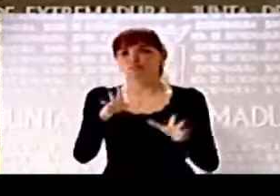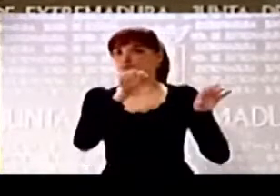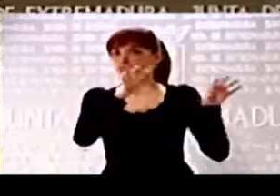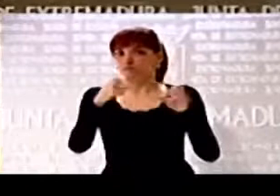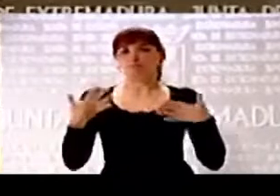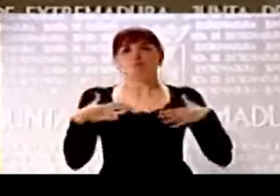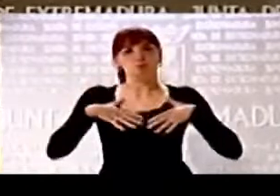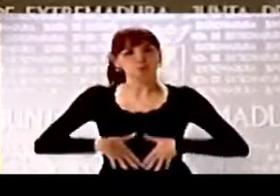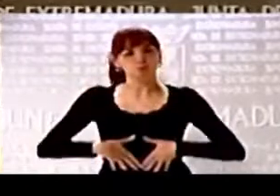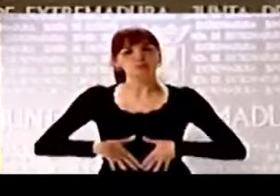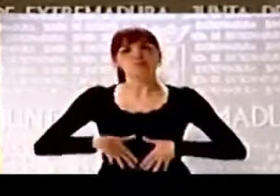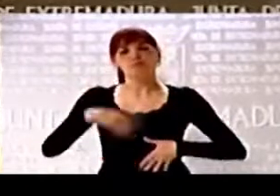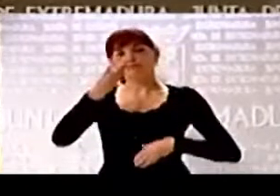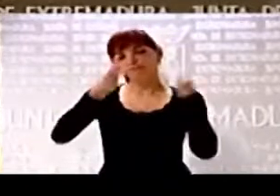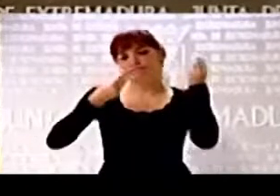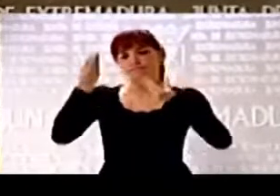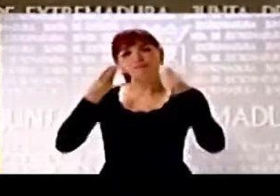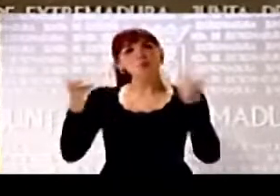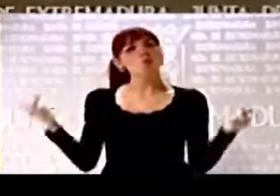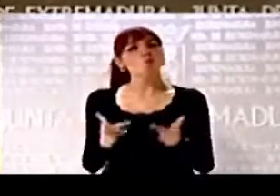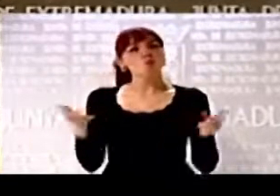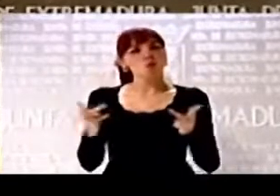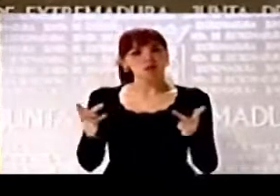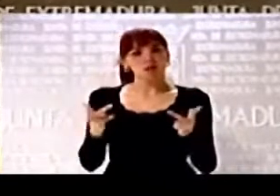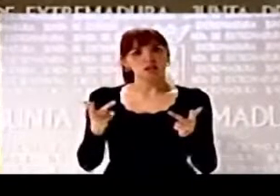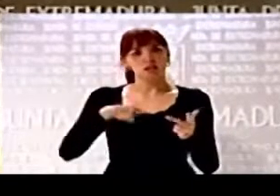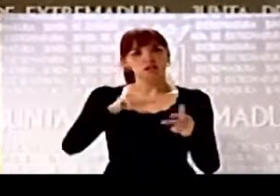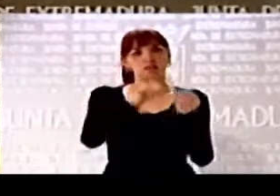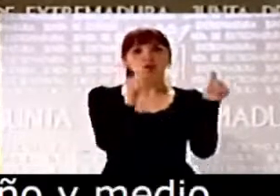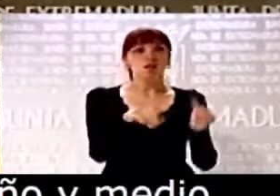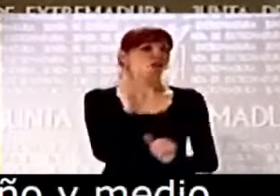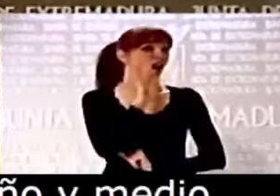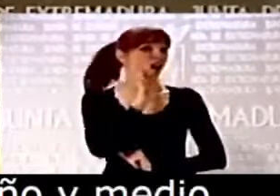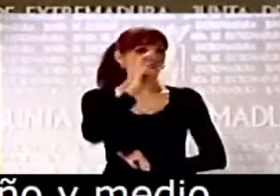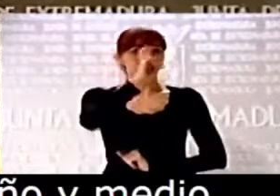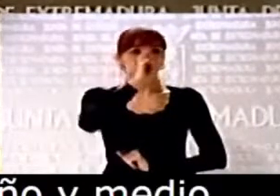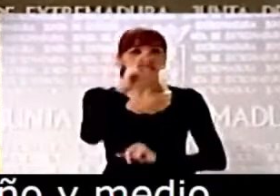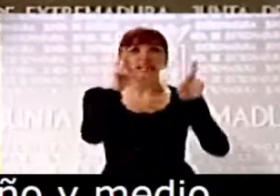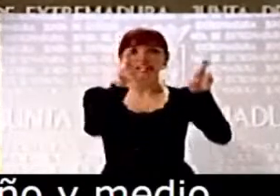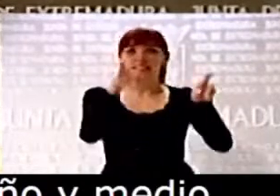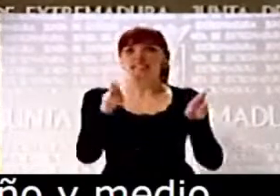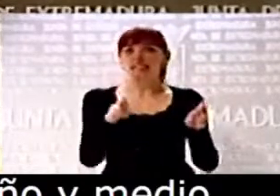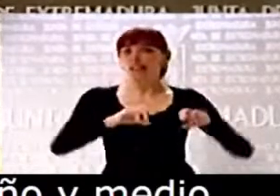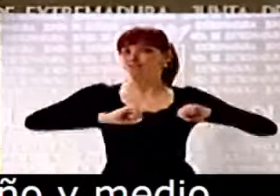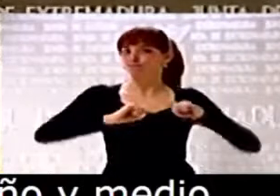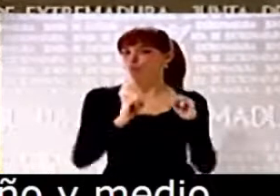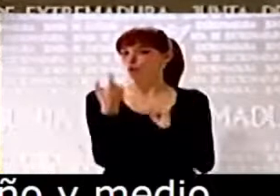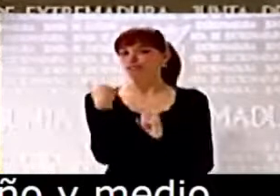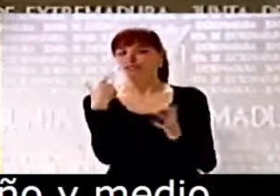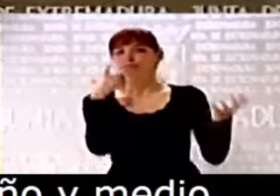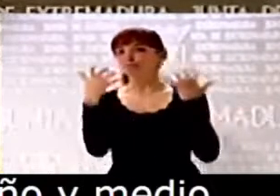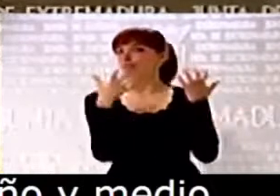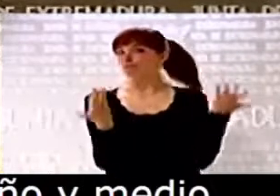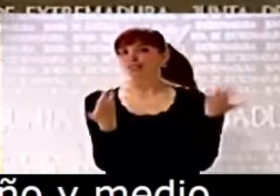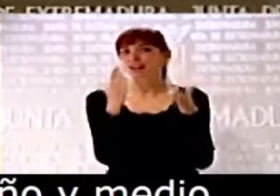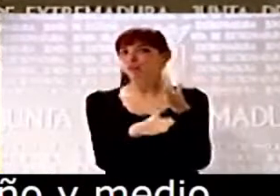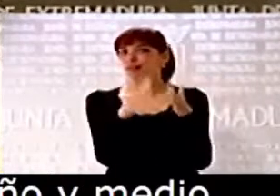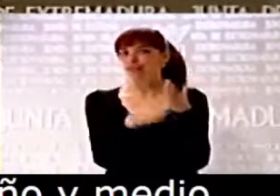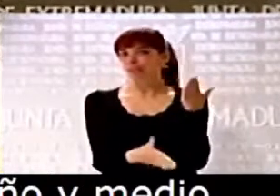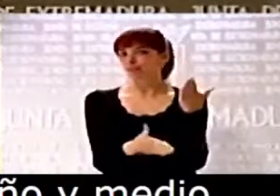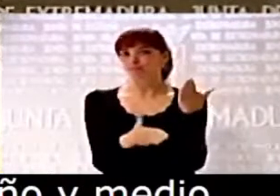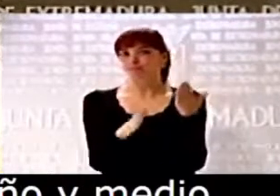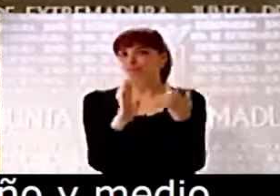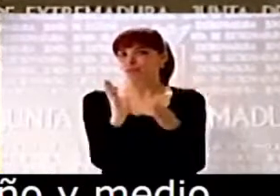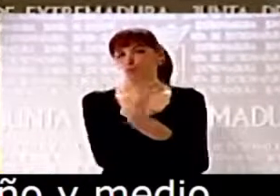nos llevan a pensar que es urgente pasar de un modelo de atención residencial que ha mostrado todos sus límites en este tiempo de